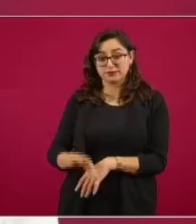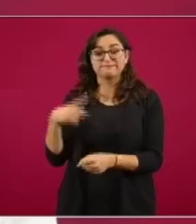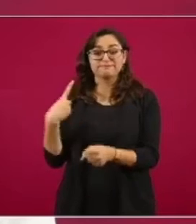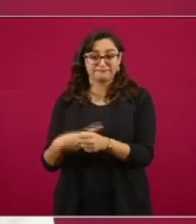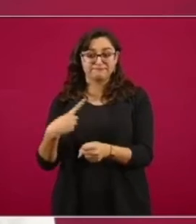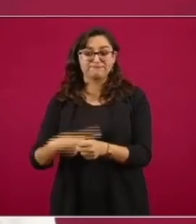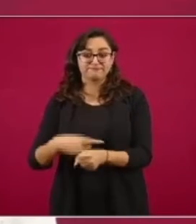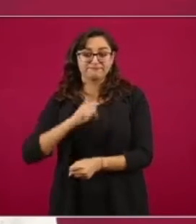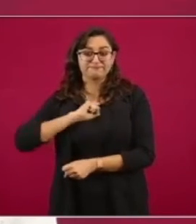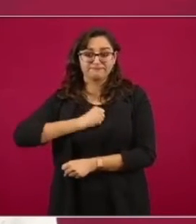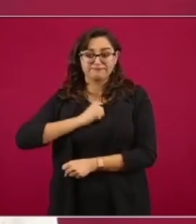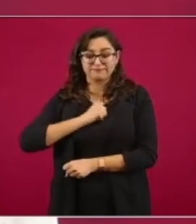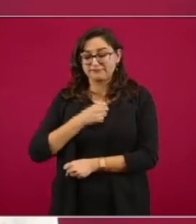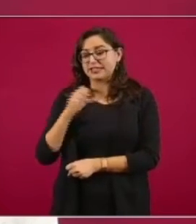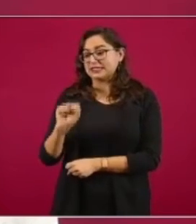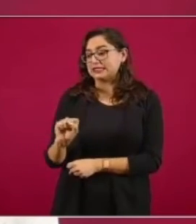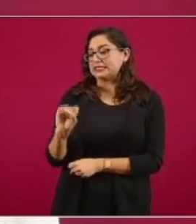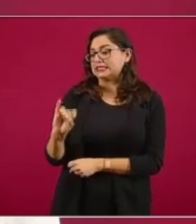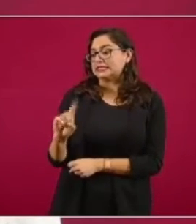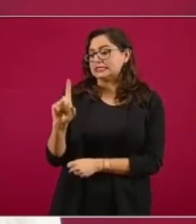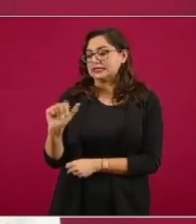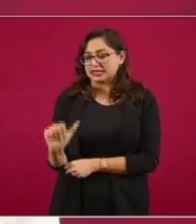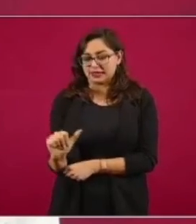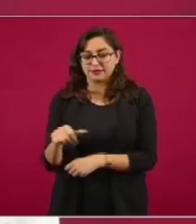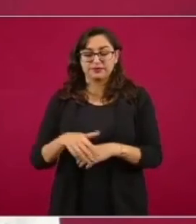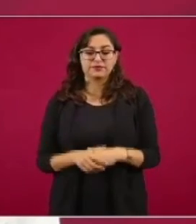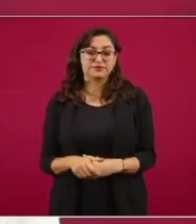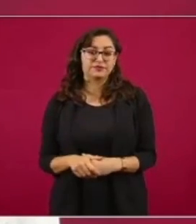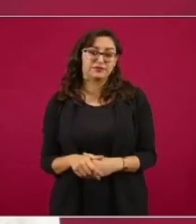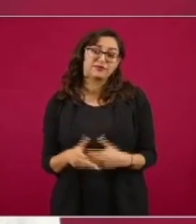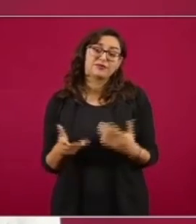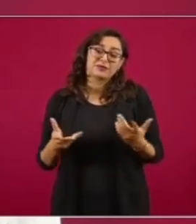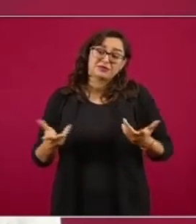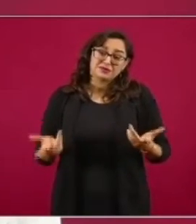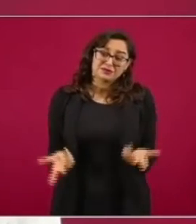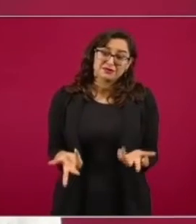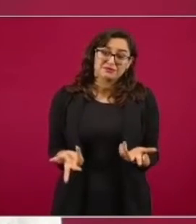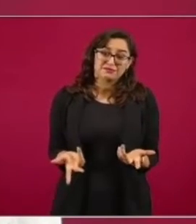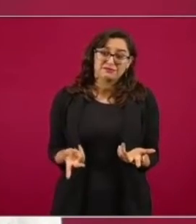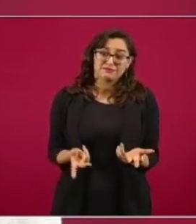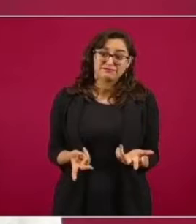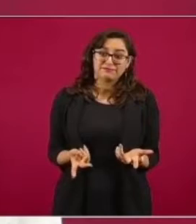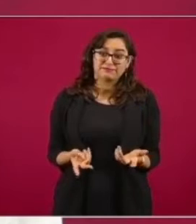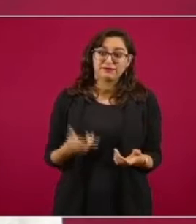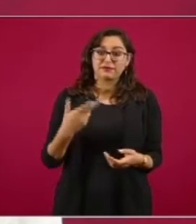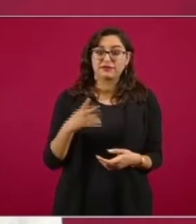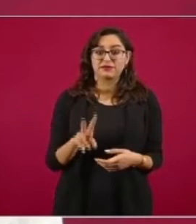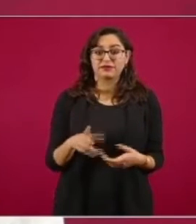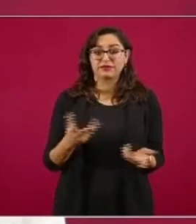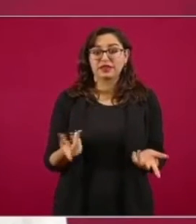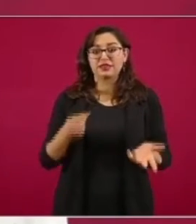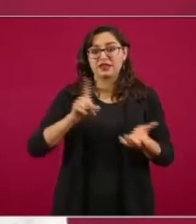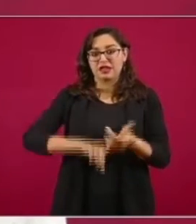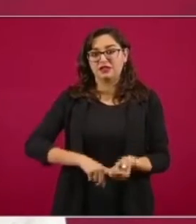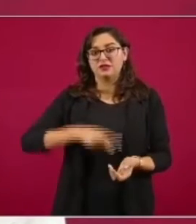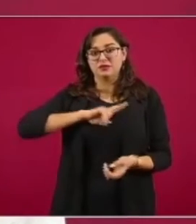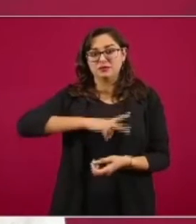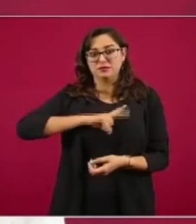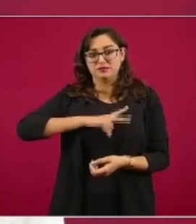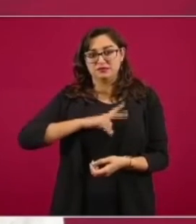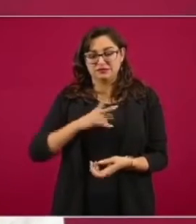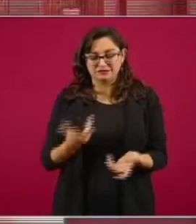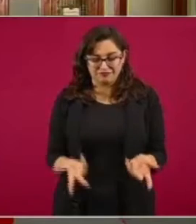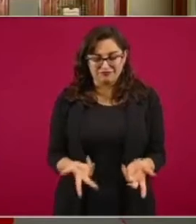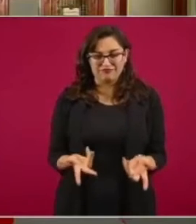enfermedad, SIDA, el síndrome de inmunodeficiencia adquirida, causado por el virus de la inmunodeficiencia humana.